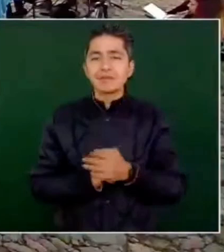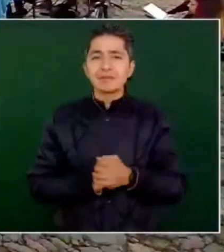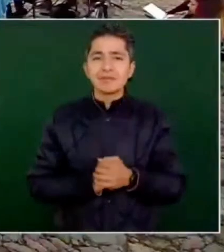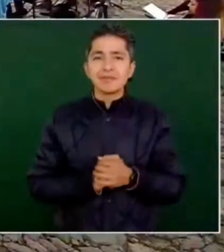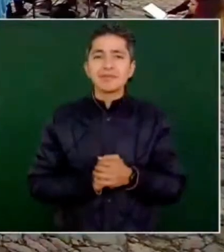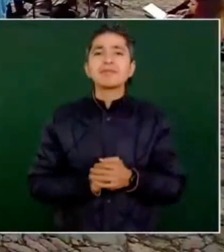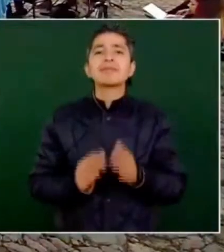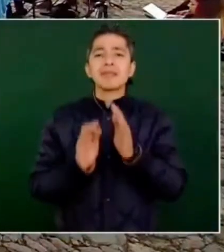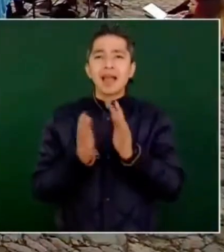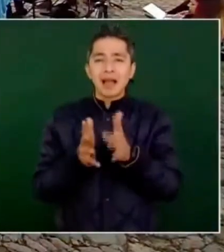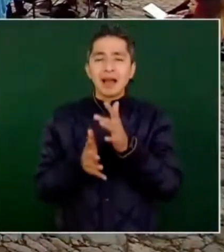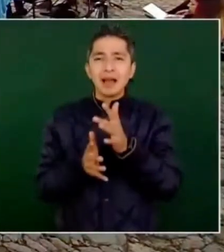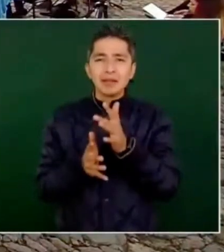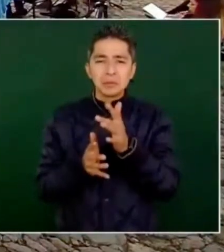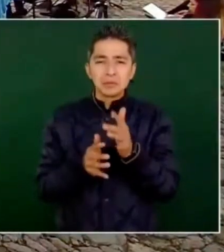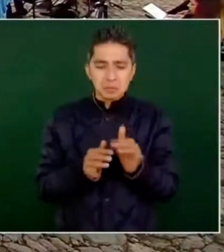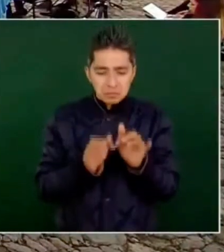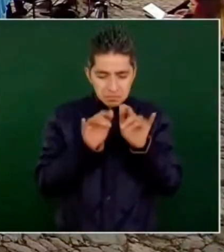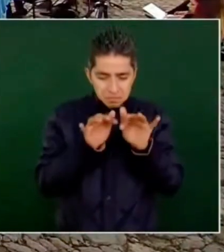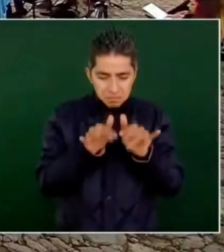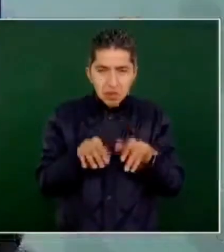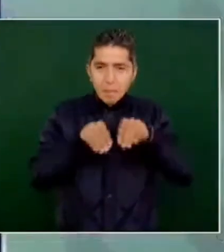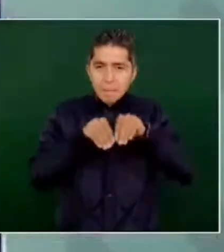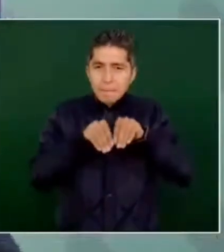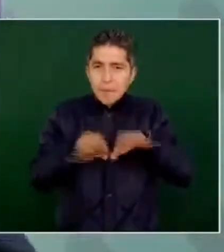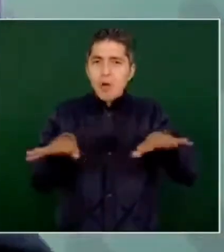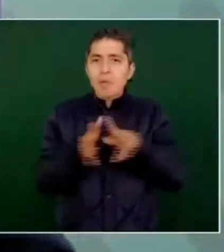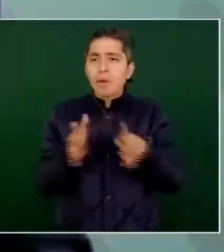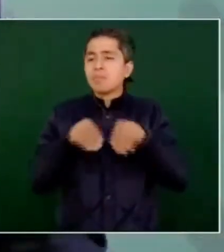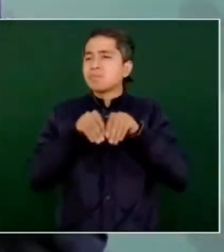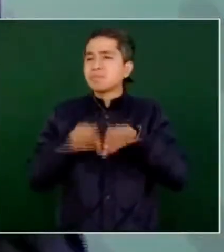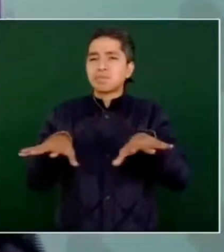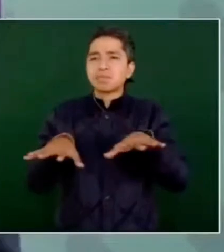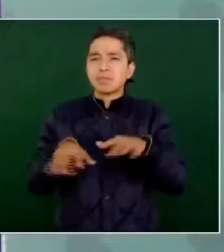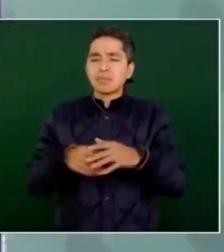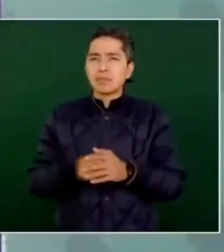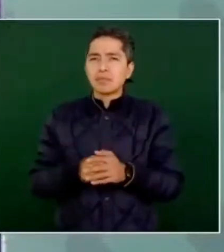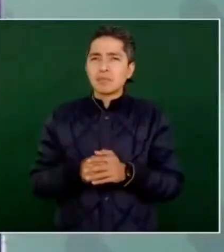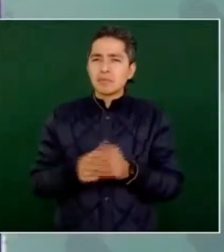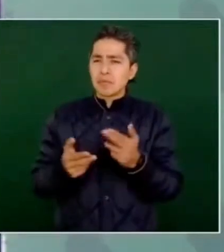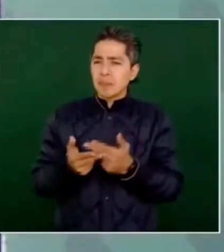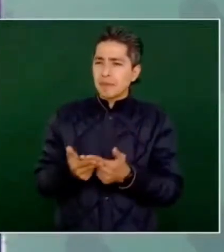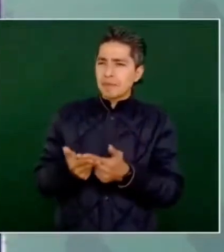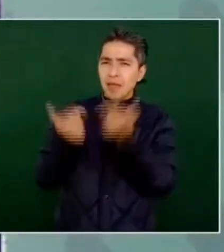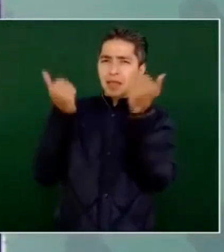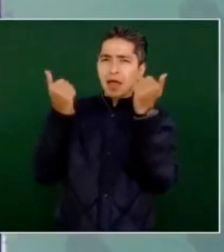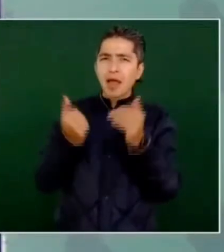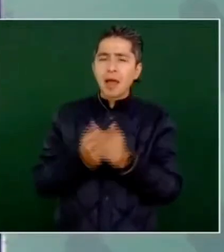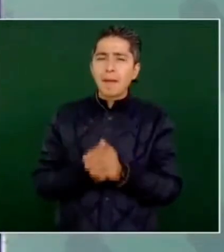sale el reportaje, nada, fue como el parto de los montes,